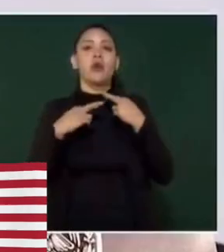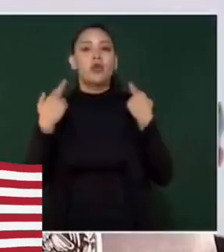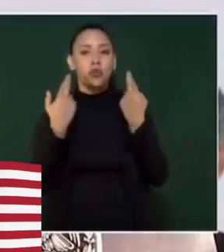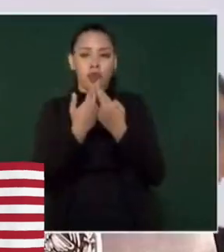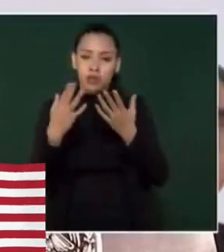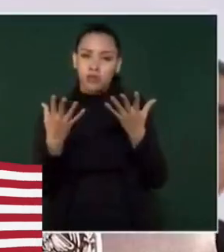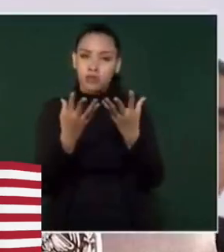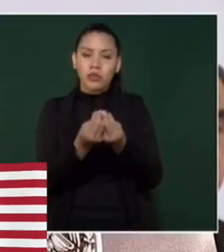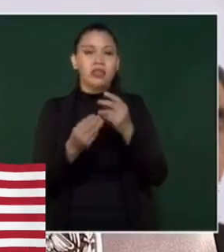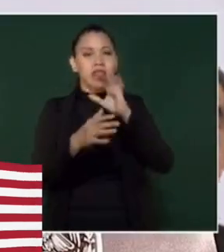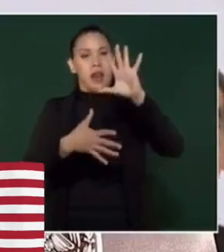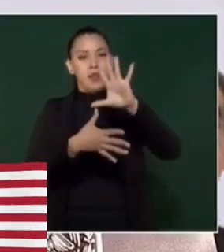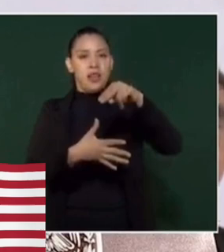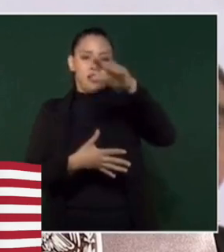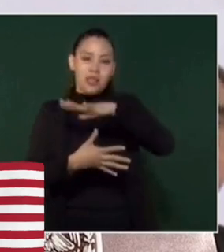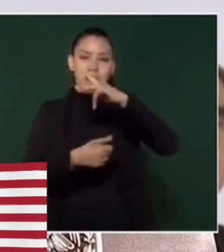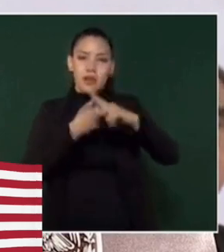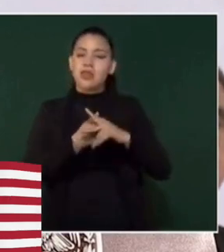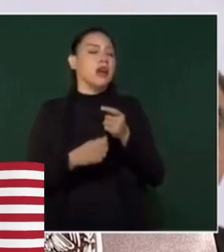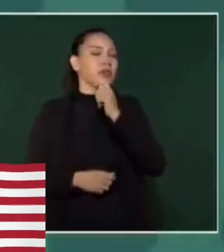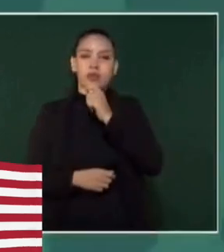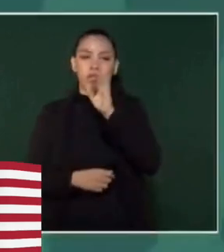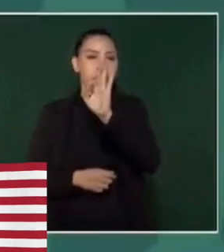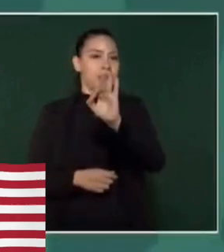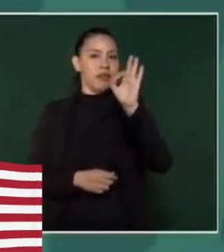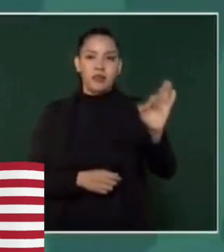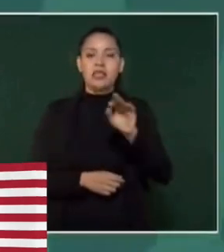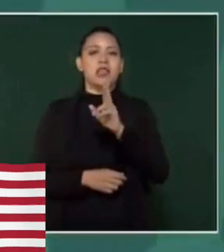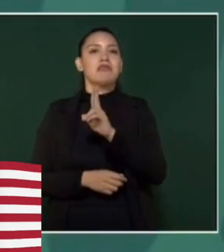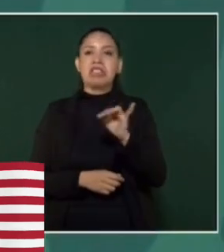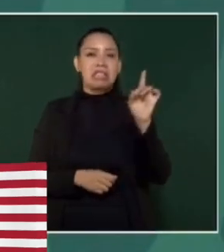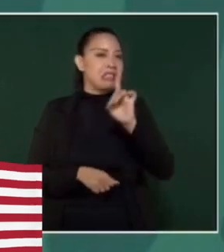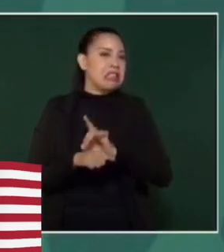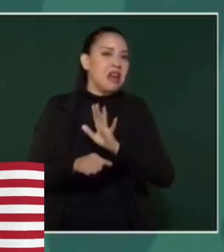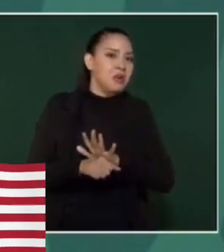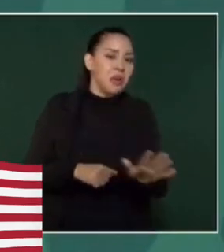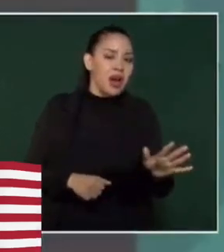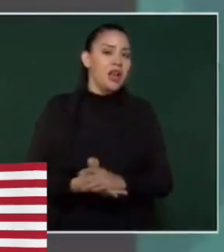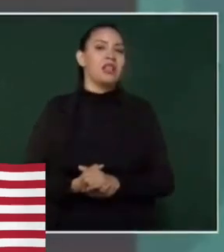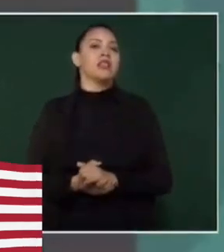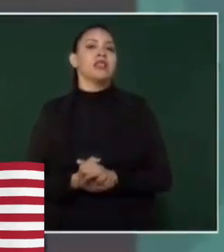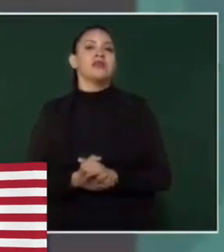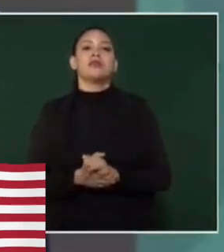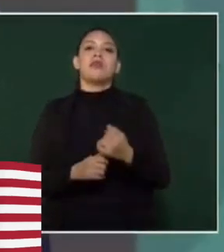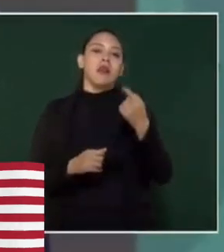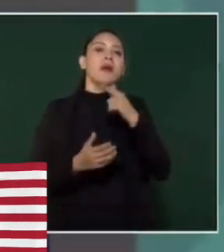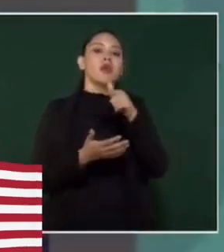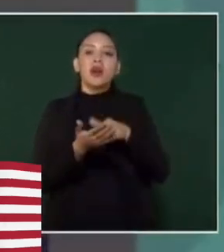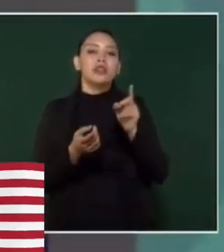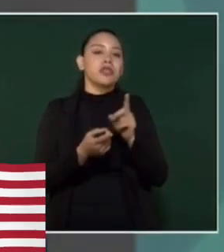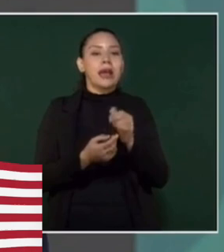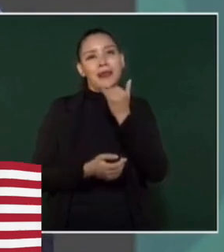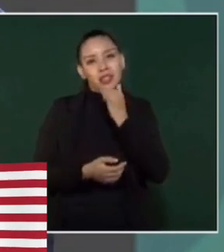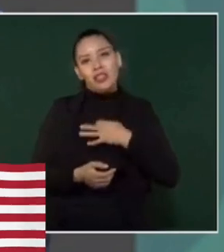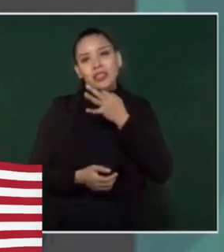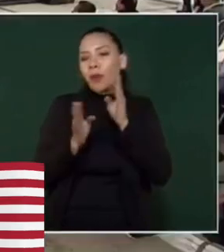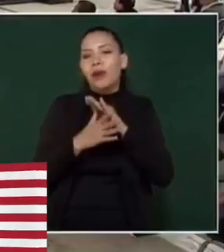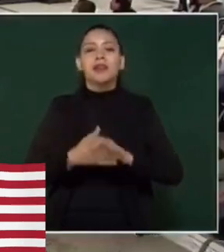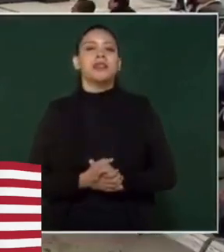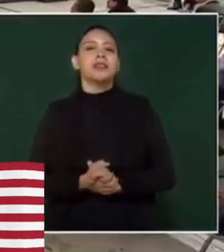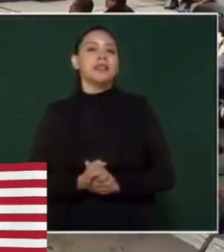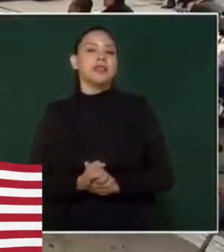Norte. No se definió la fecha, ni los días, el lugar. Voy a cometer una indiscreción nada